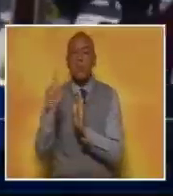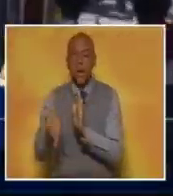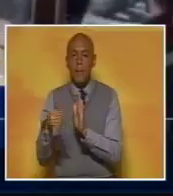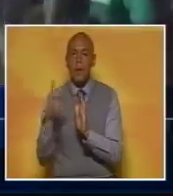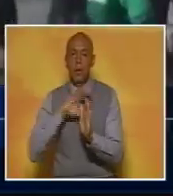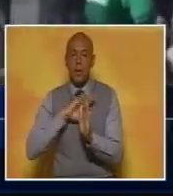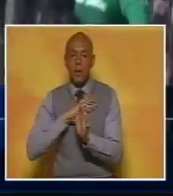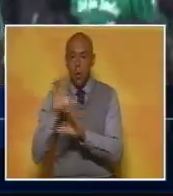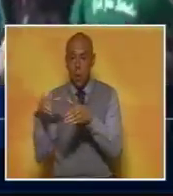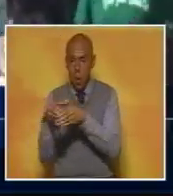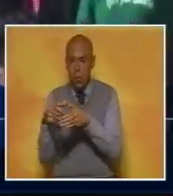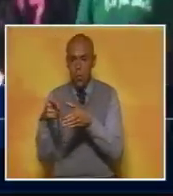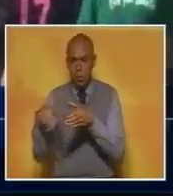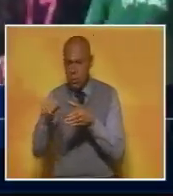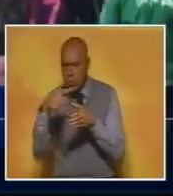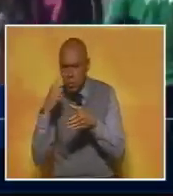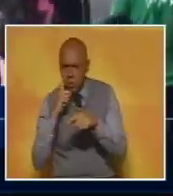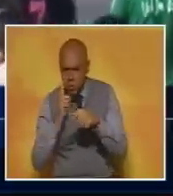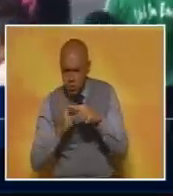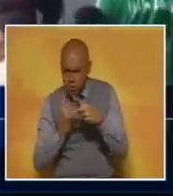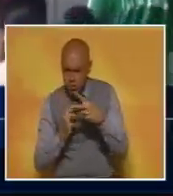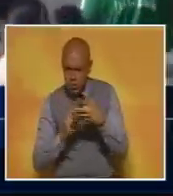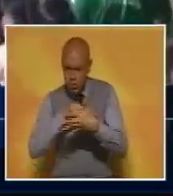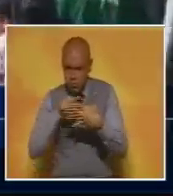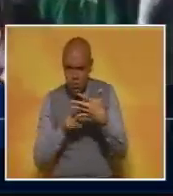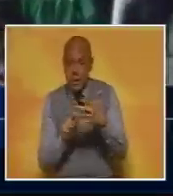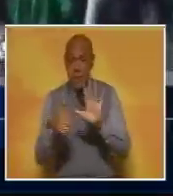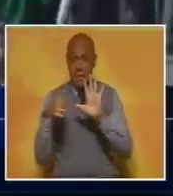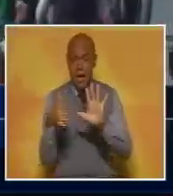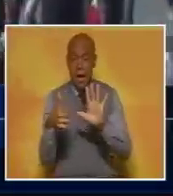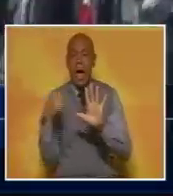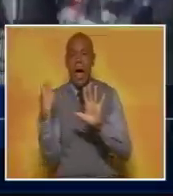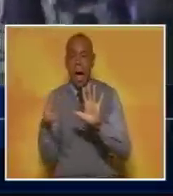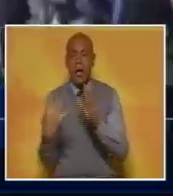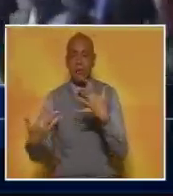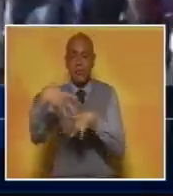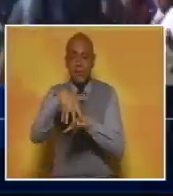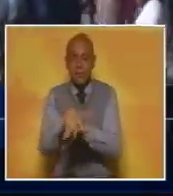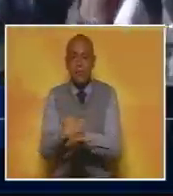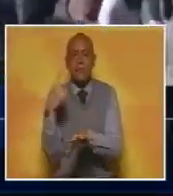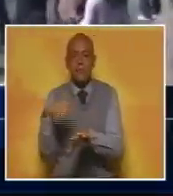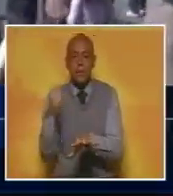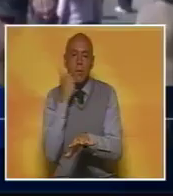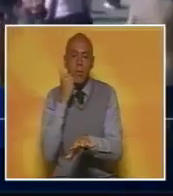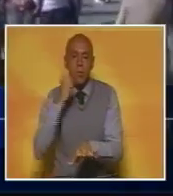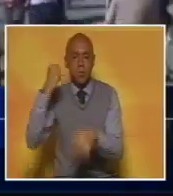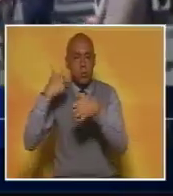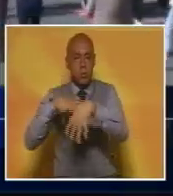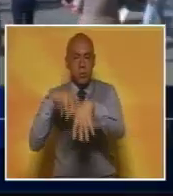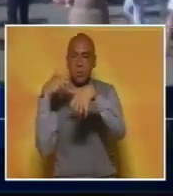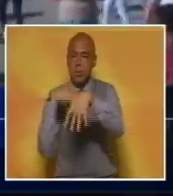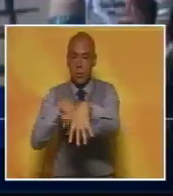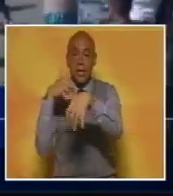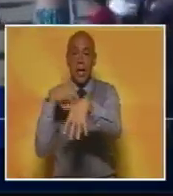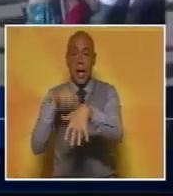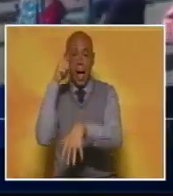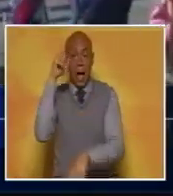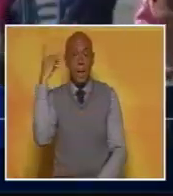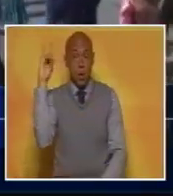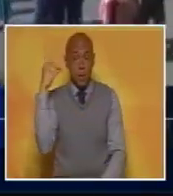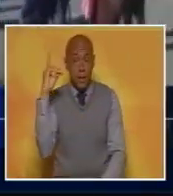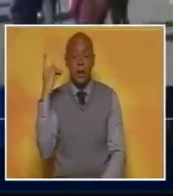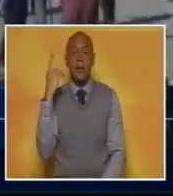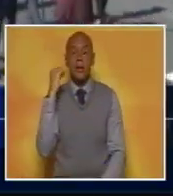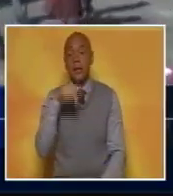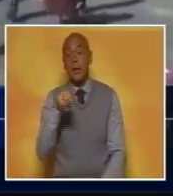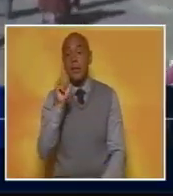de Migración después de que se comprobara que los ciudadanos habrían participado en reiteradas movilizaciones sociales. Destacó que los